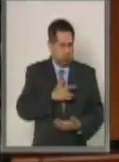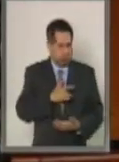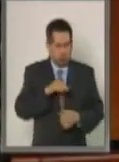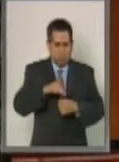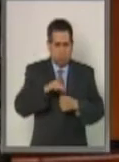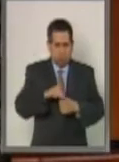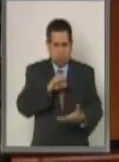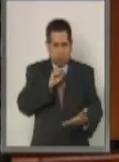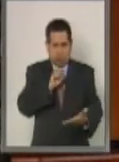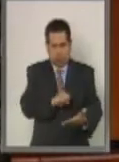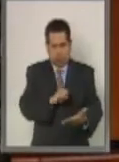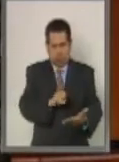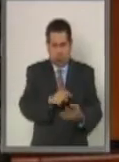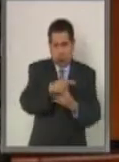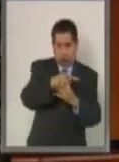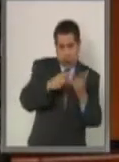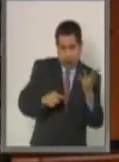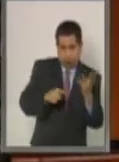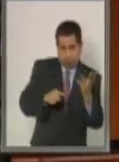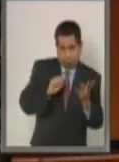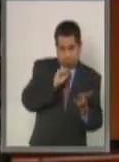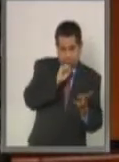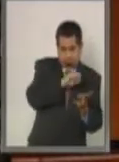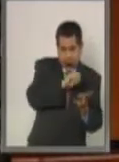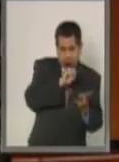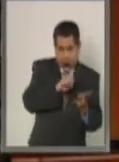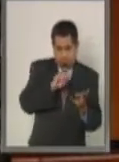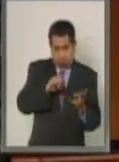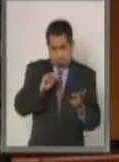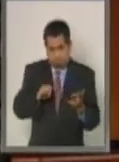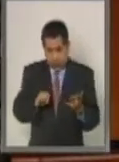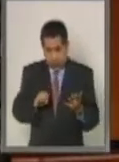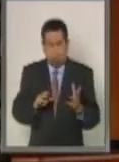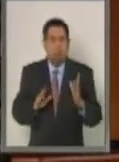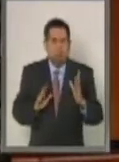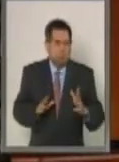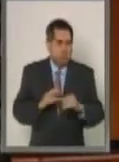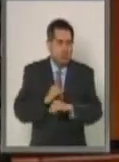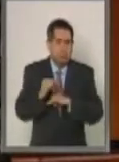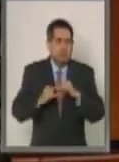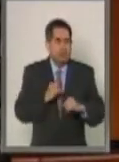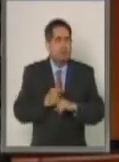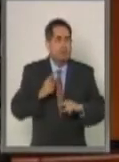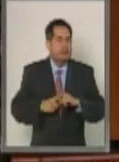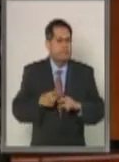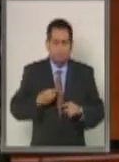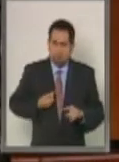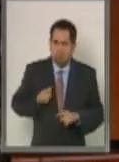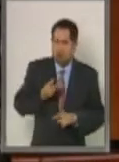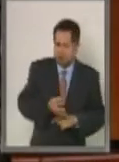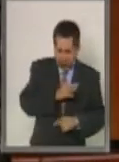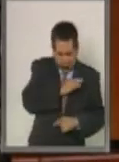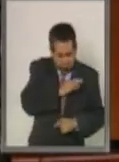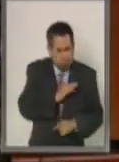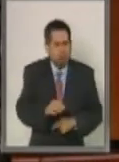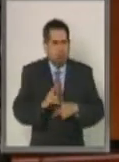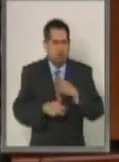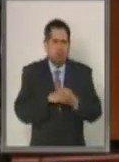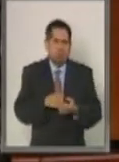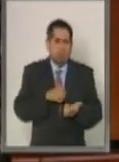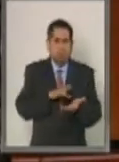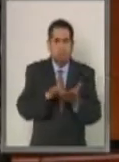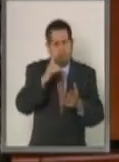favor a estos 4 instrumentos internacionales, estaremos contribuyendo a